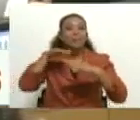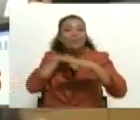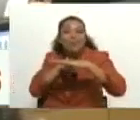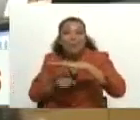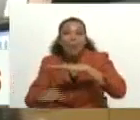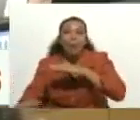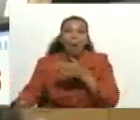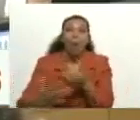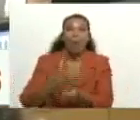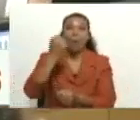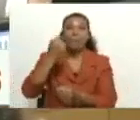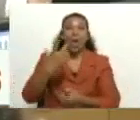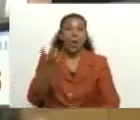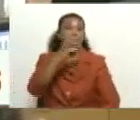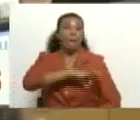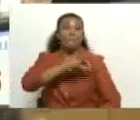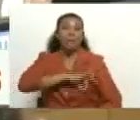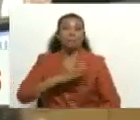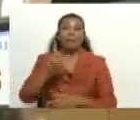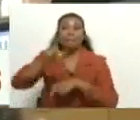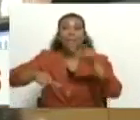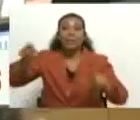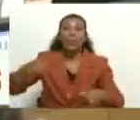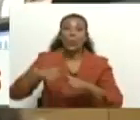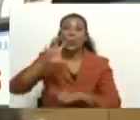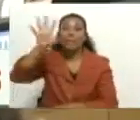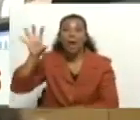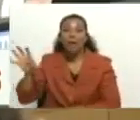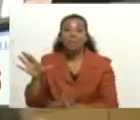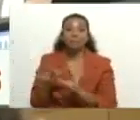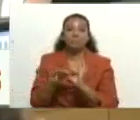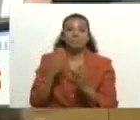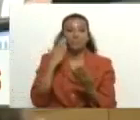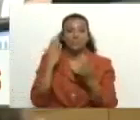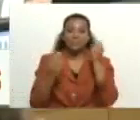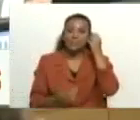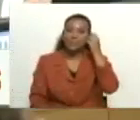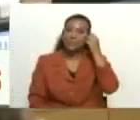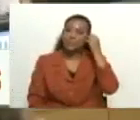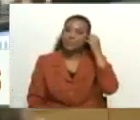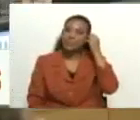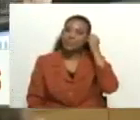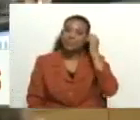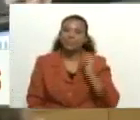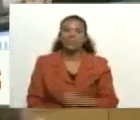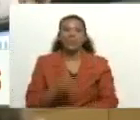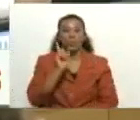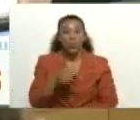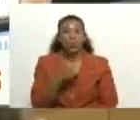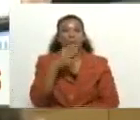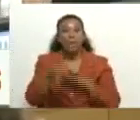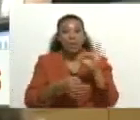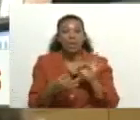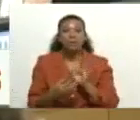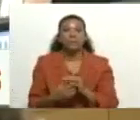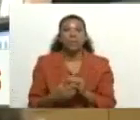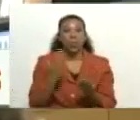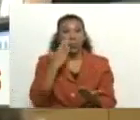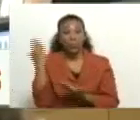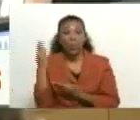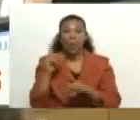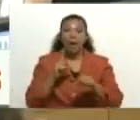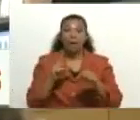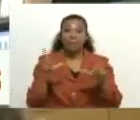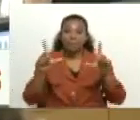terminan afectando es el comercio y la economía de otros países. Adelante. Y como lo vamos a ver aquí, la vamos a tener unos